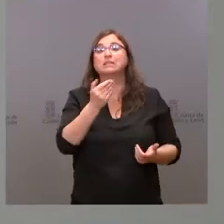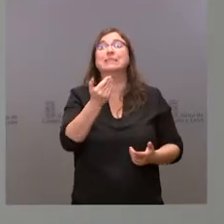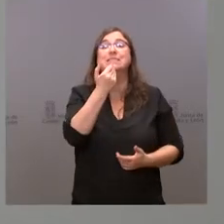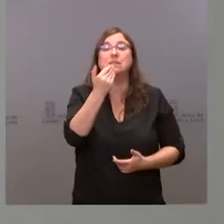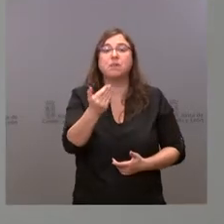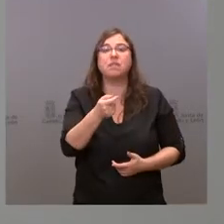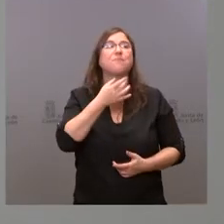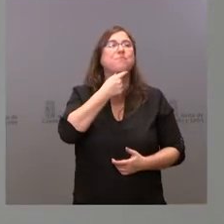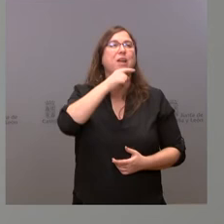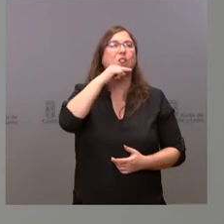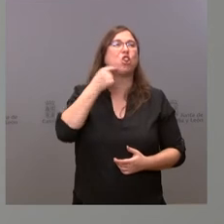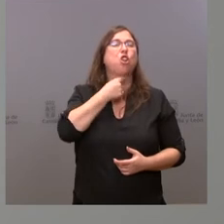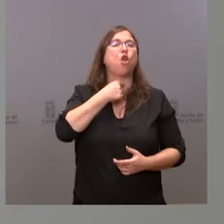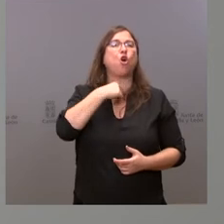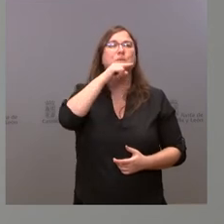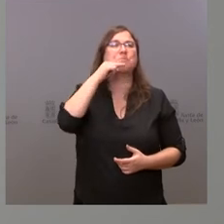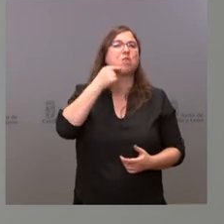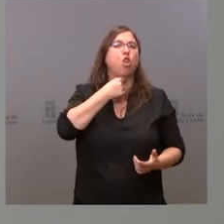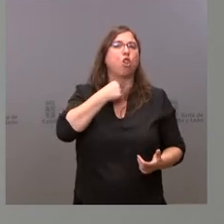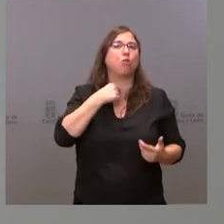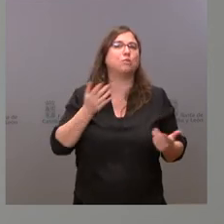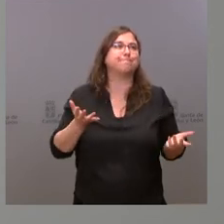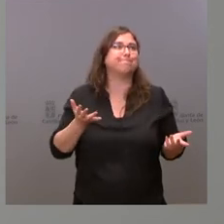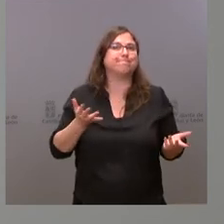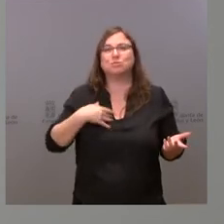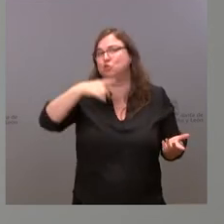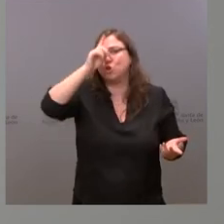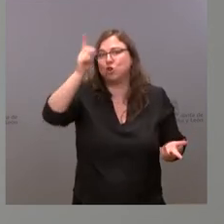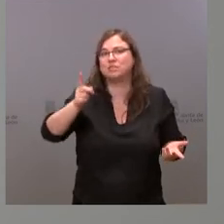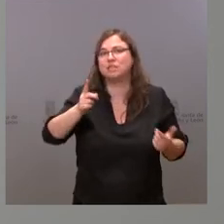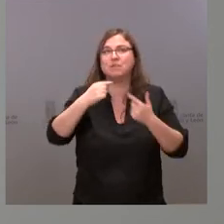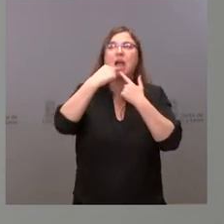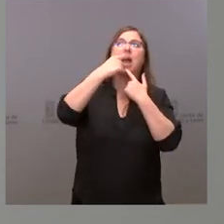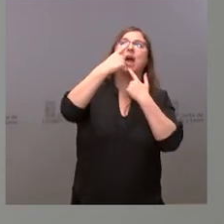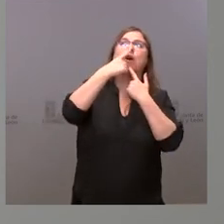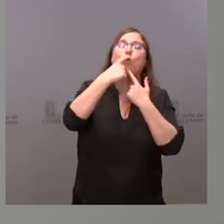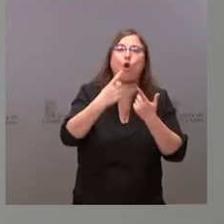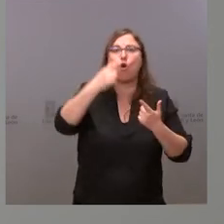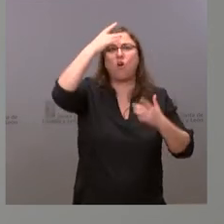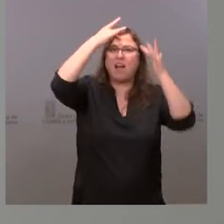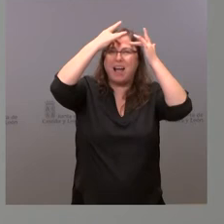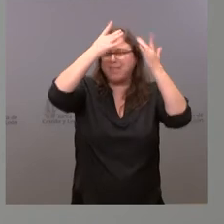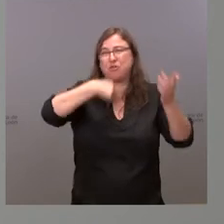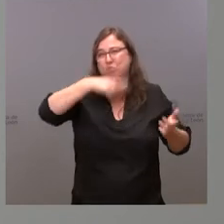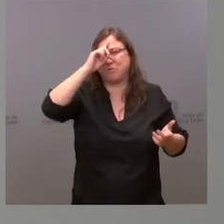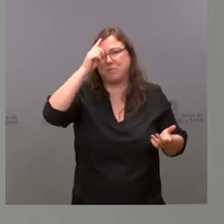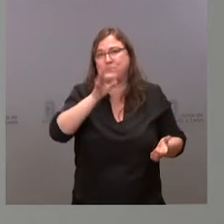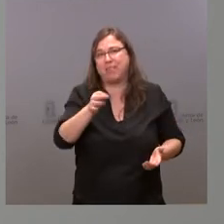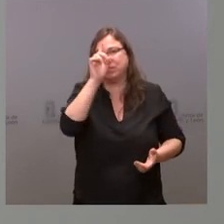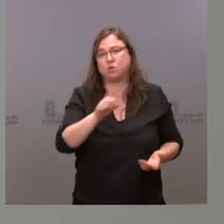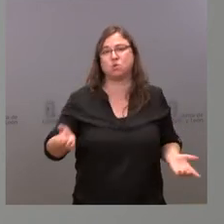de la garganta yo puedo comprobar si usted tiene la garganta roja no nos sirve de la garganta o sitio de la cabeza me explican